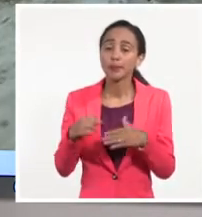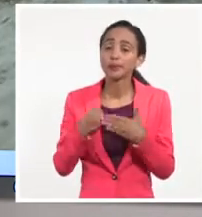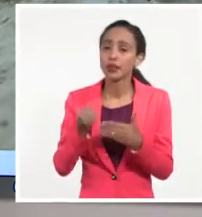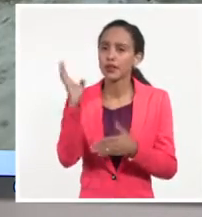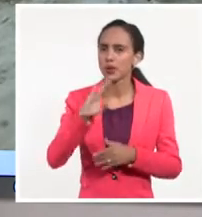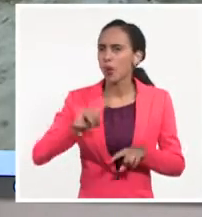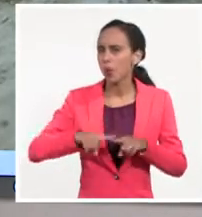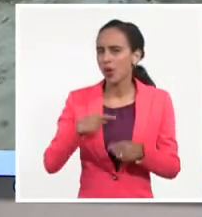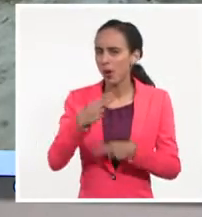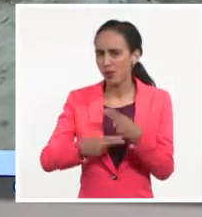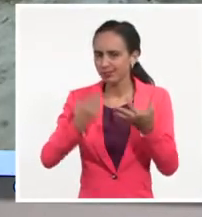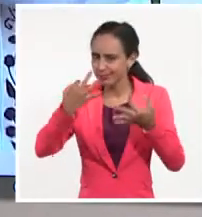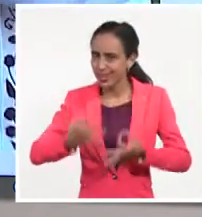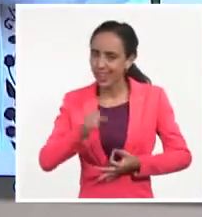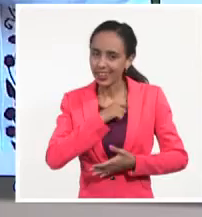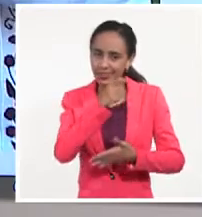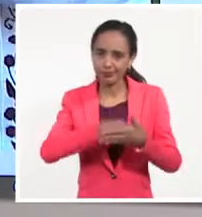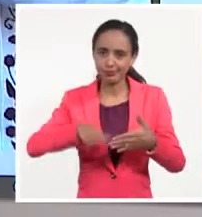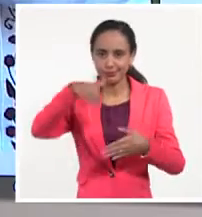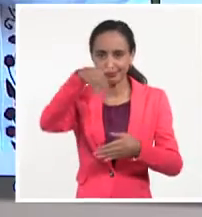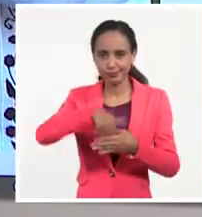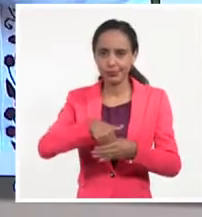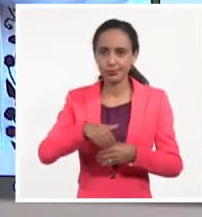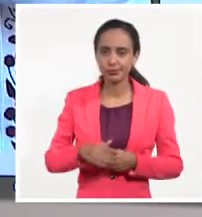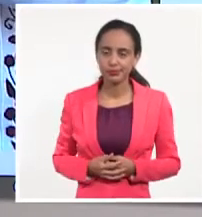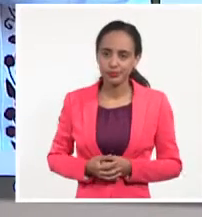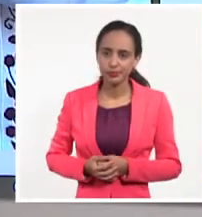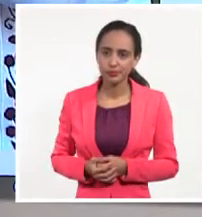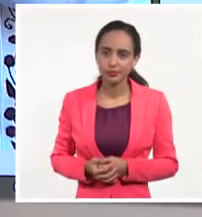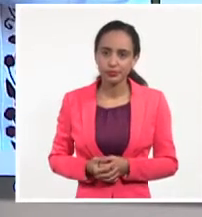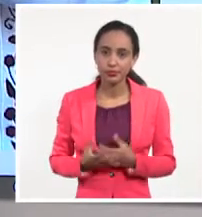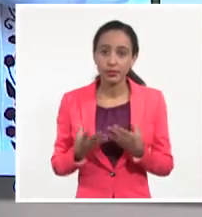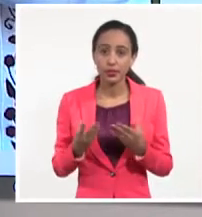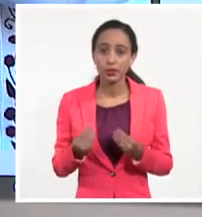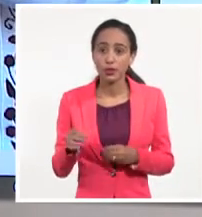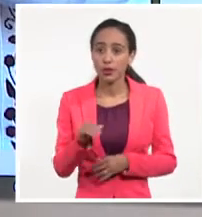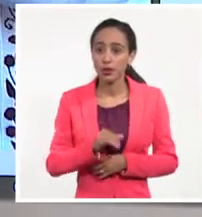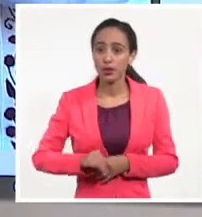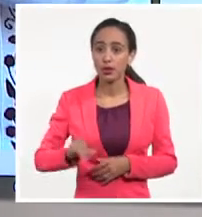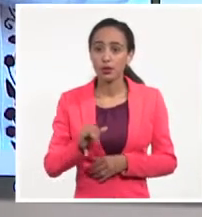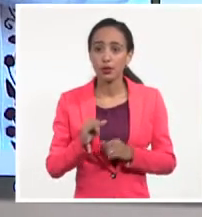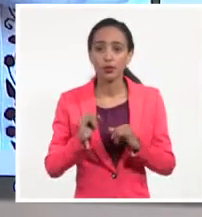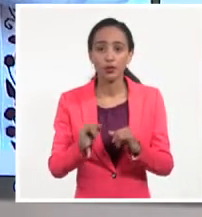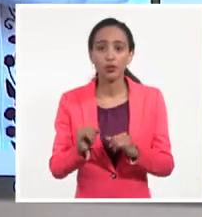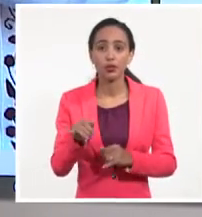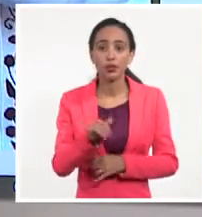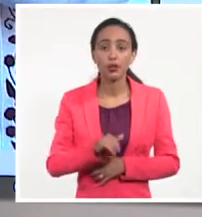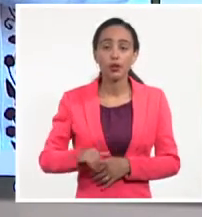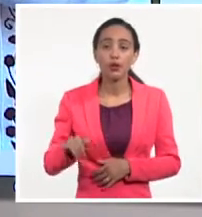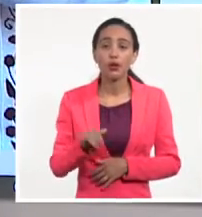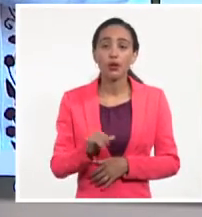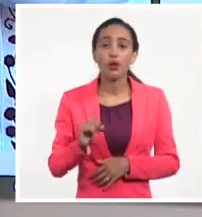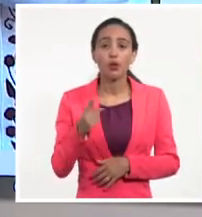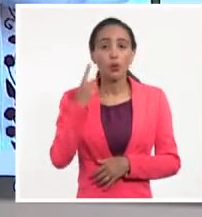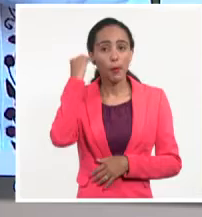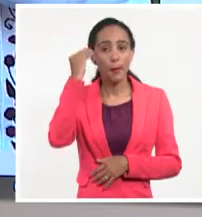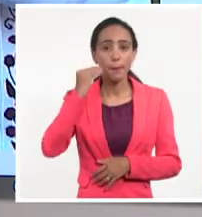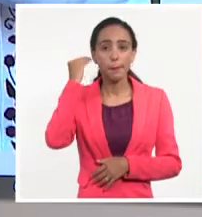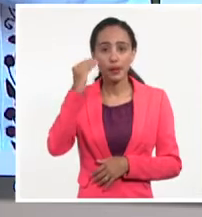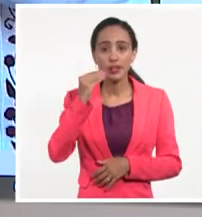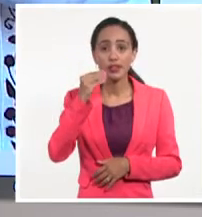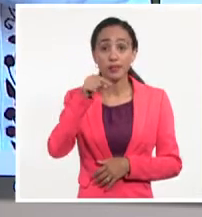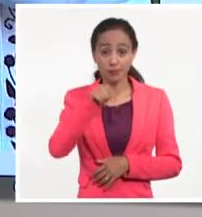tomar ventaja frente a Lula. Recibiendo tantas noticias preocupantes del gigante sudamericano en los últimos tiempos, uno esperaría que